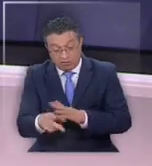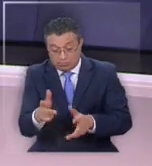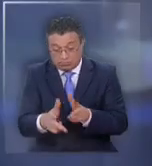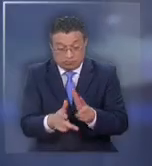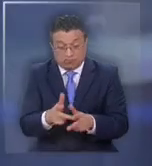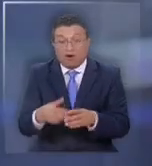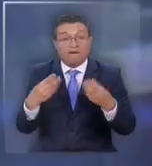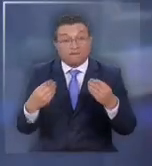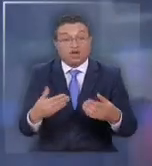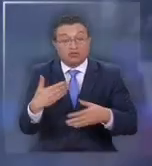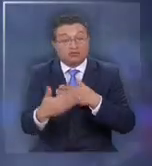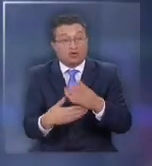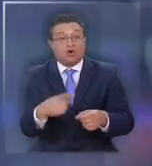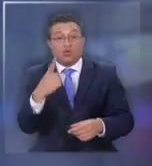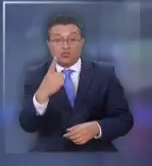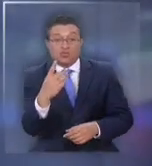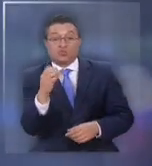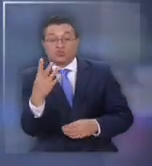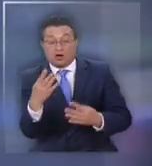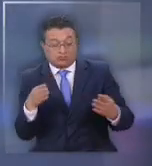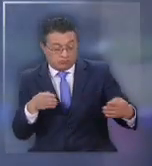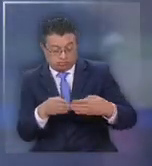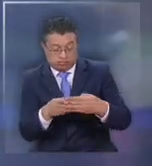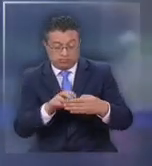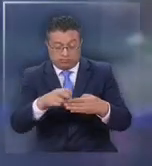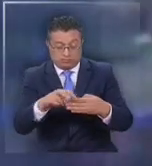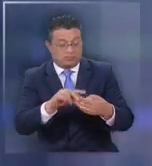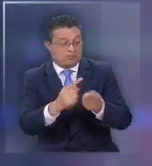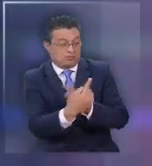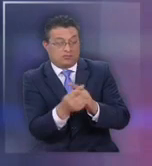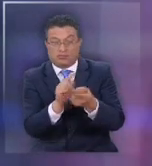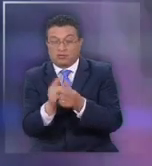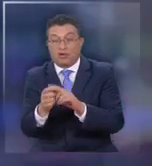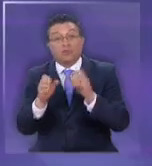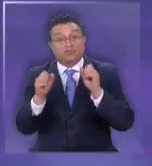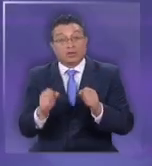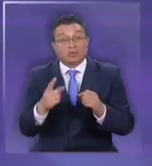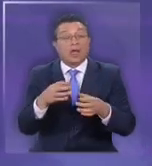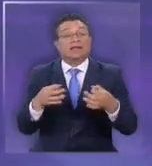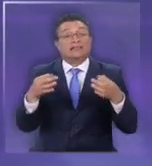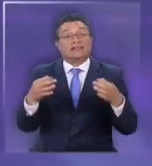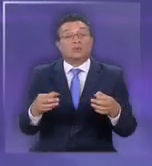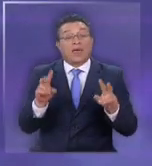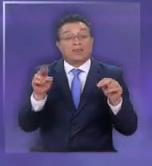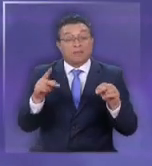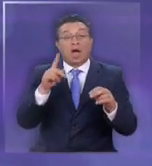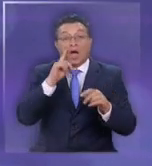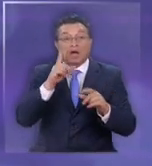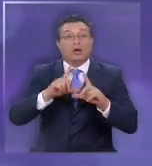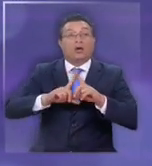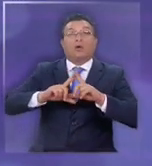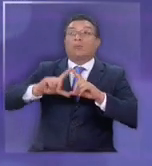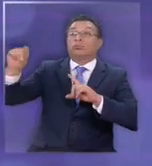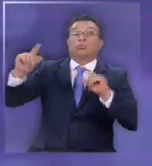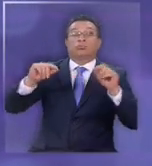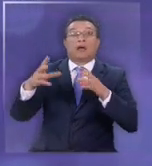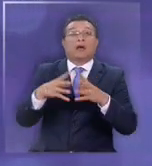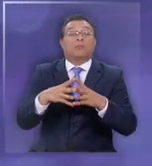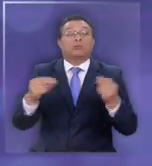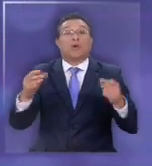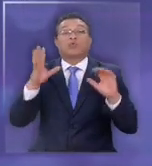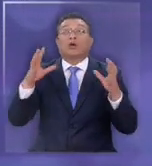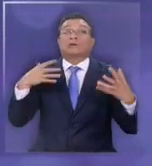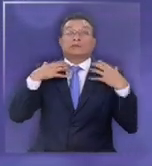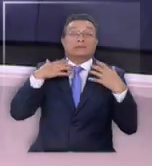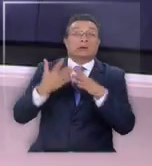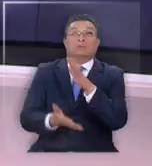las combinaciones de línea 14 por ejemplo necesariamente tiene producto de seguridad me imagino vías de escape exactos de